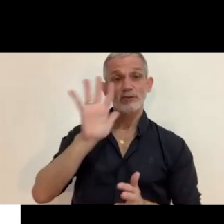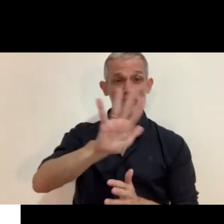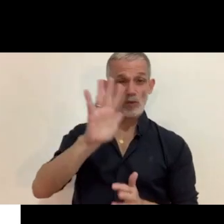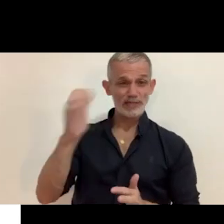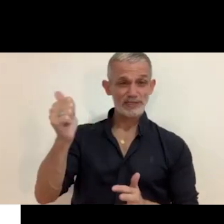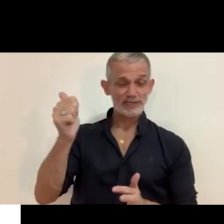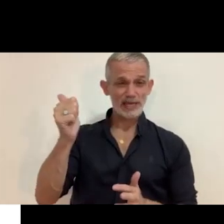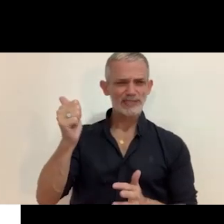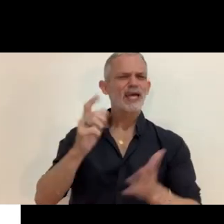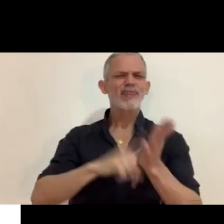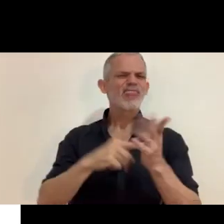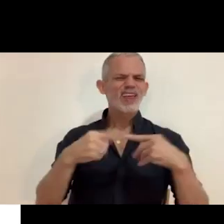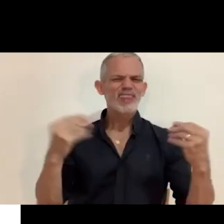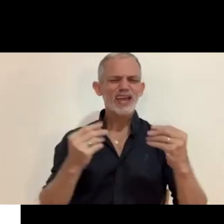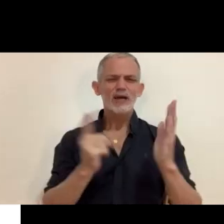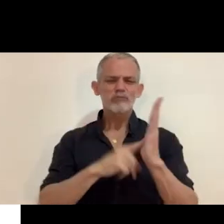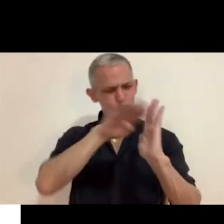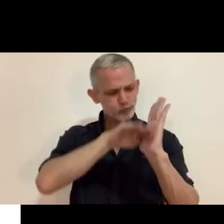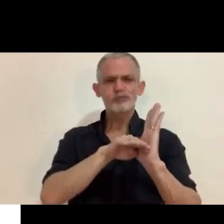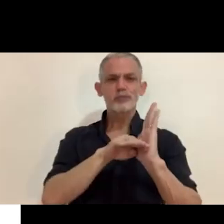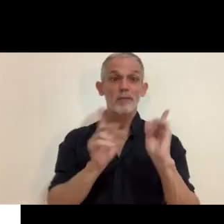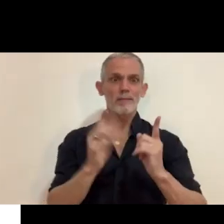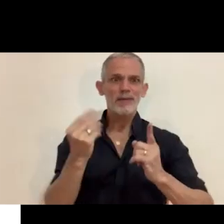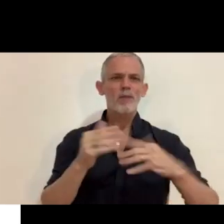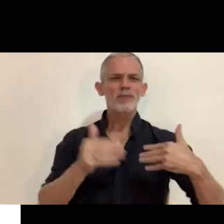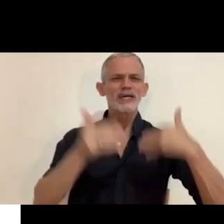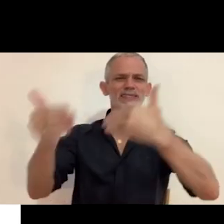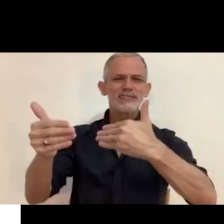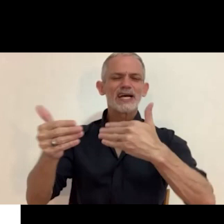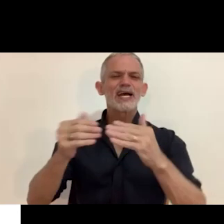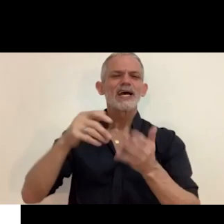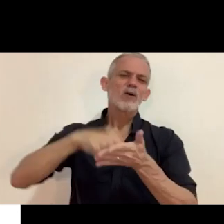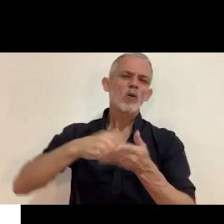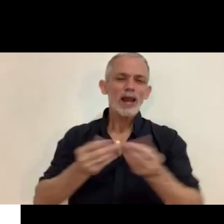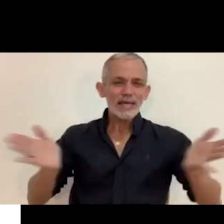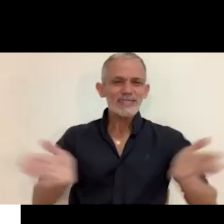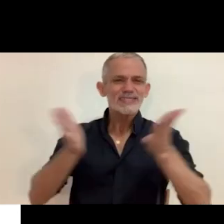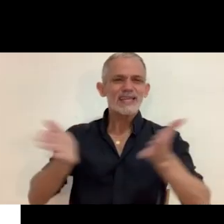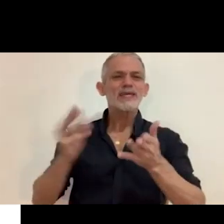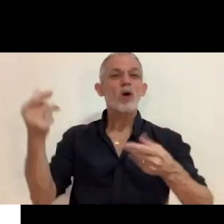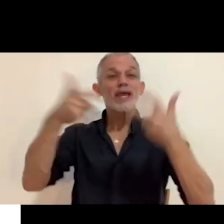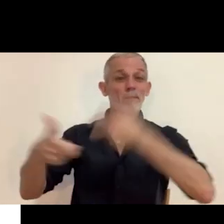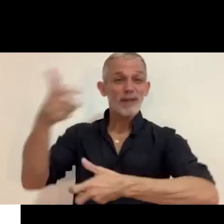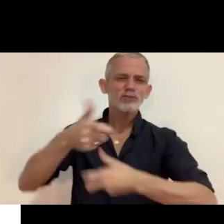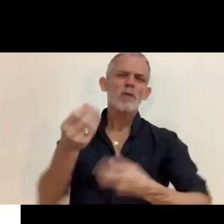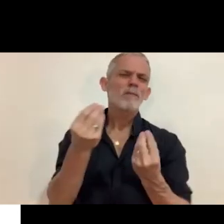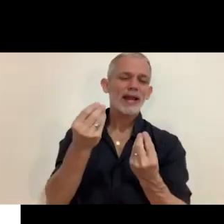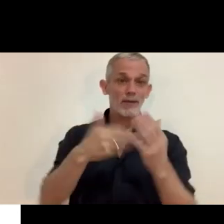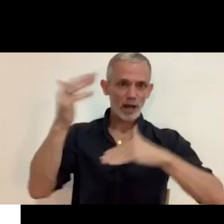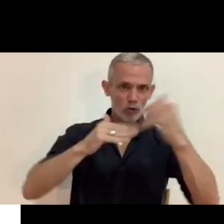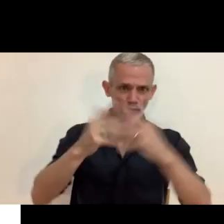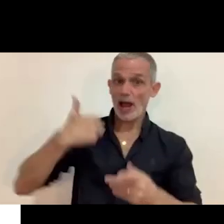Este decreto reglamenta esta prórroga al régimen de incentivo a la inversión, construcción y producción